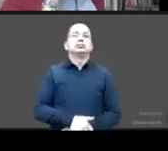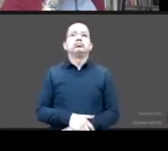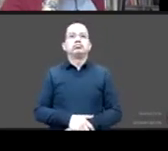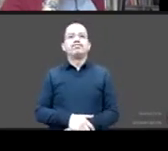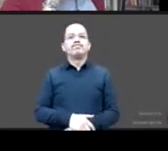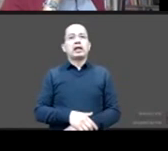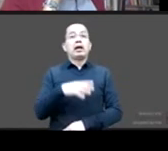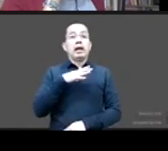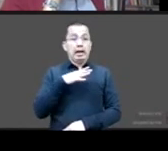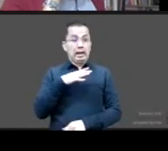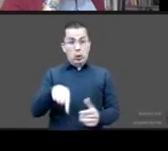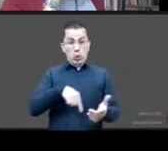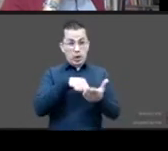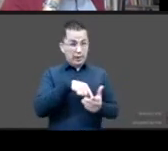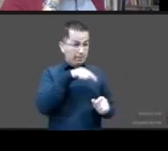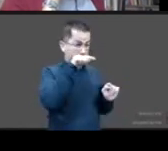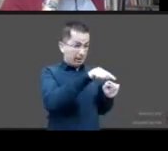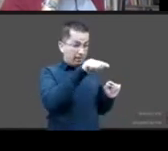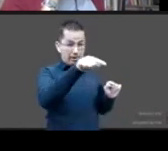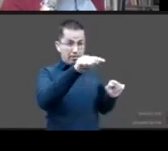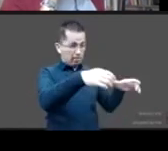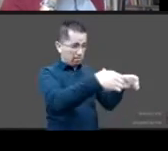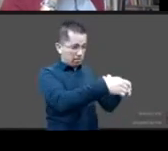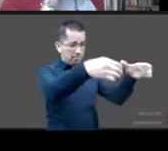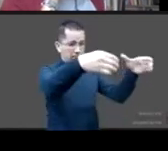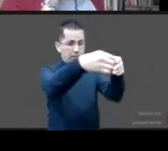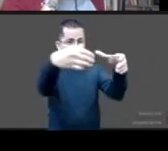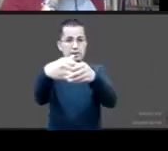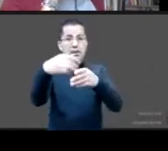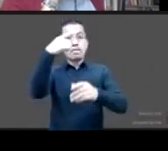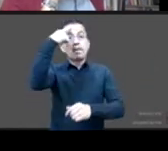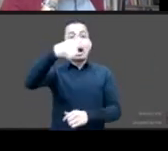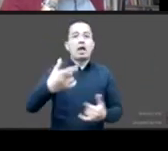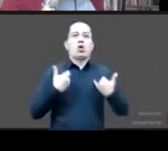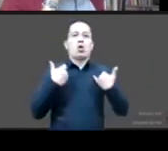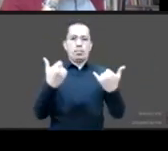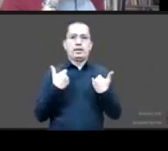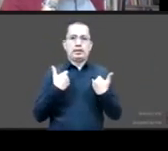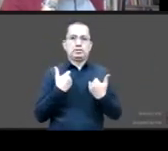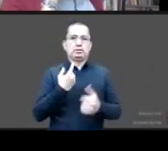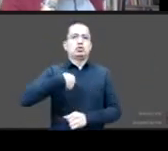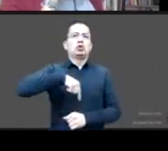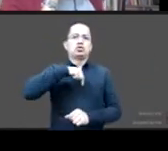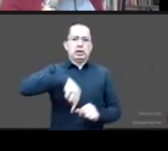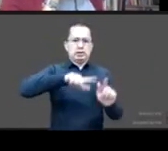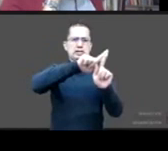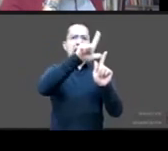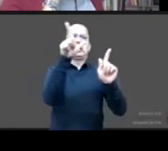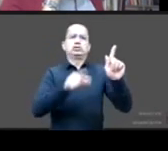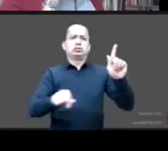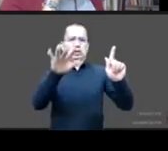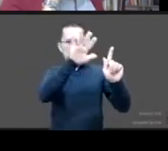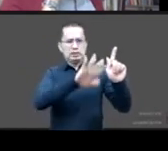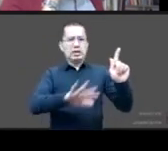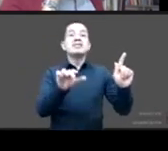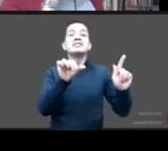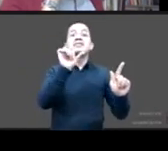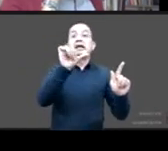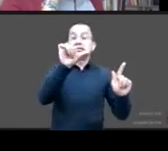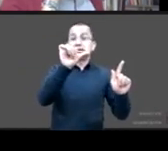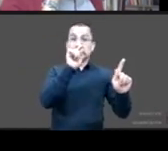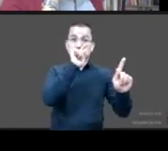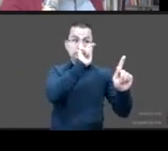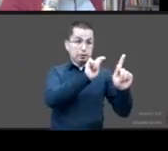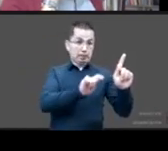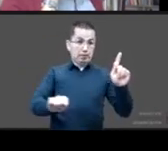tenemos 16 en el país en estas ciudades que ustedes leen en la presentación y que todos